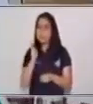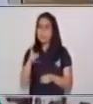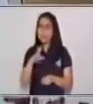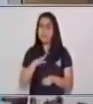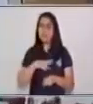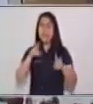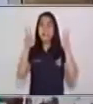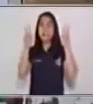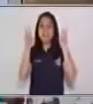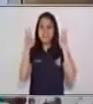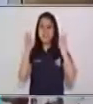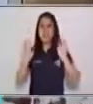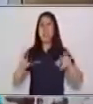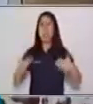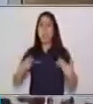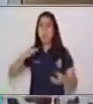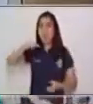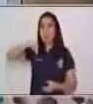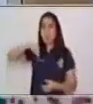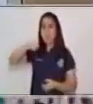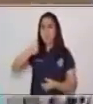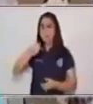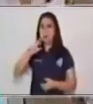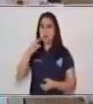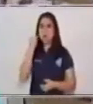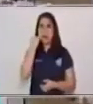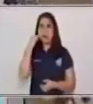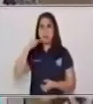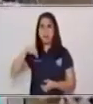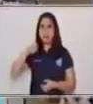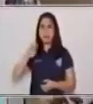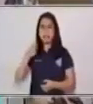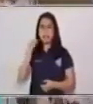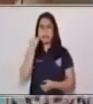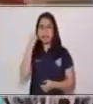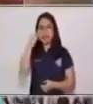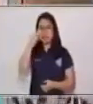línea que aparece en el poema. Quiere decir que aquí hay